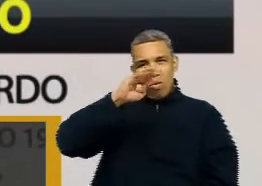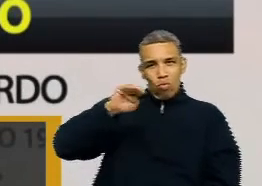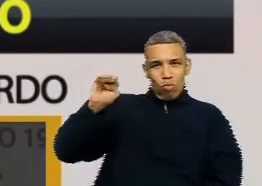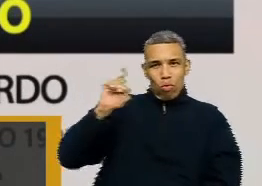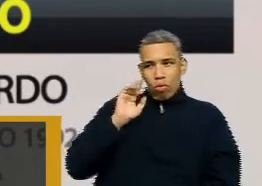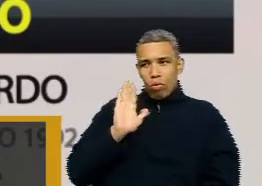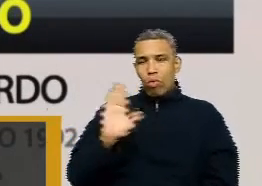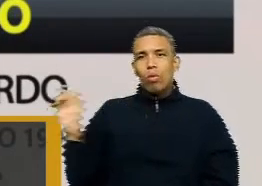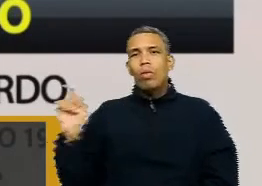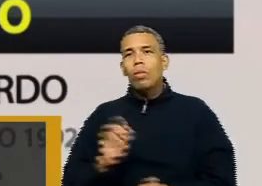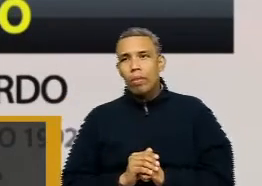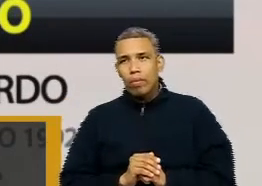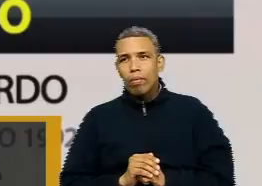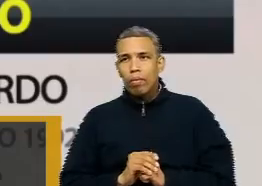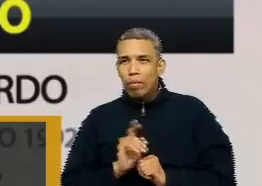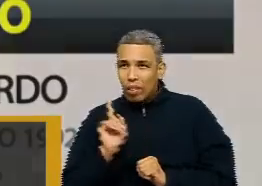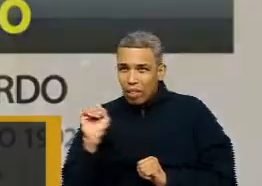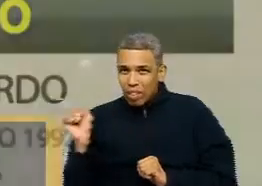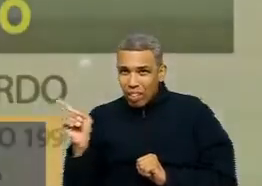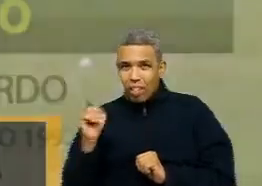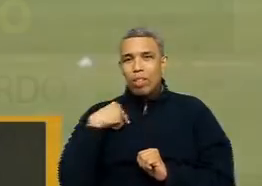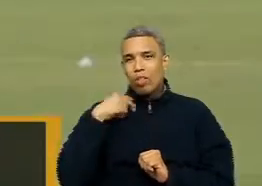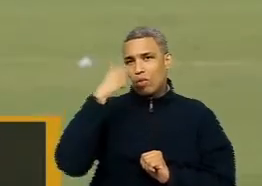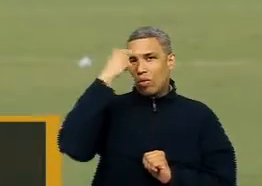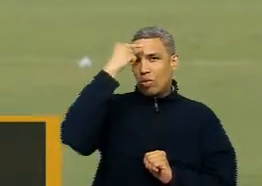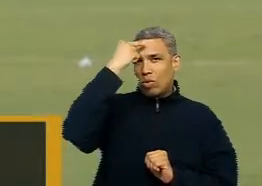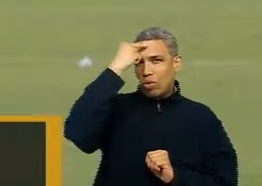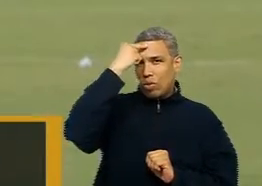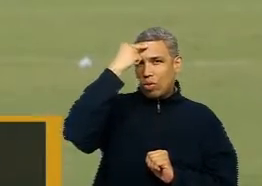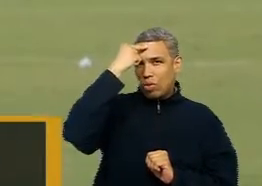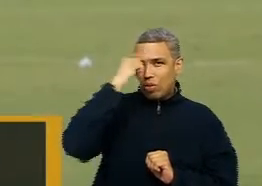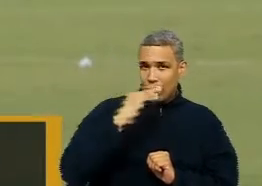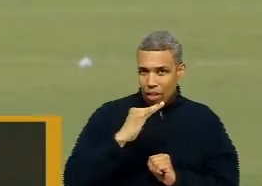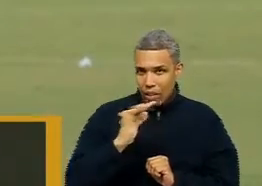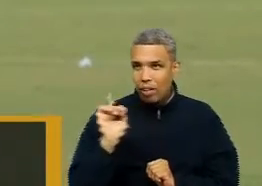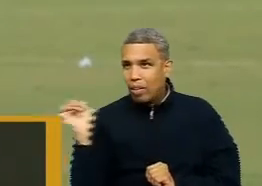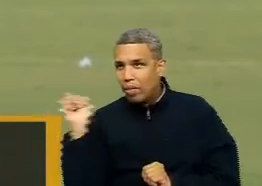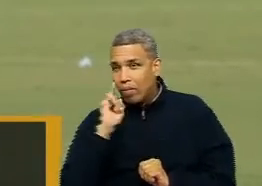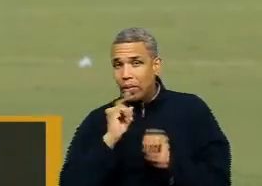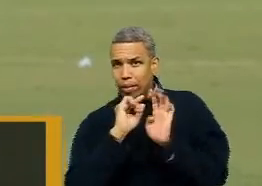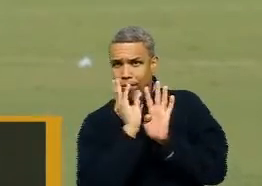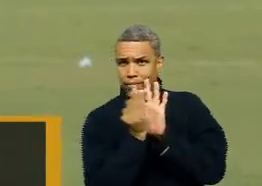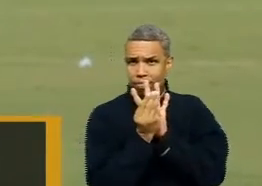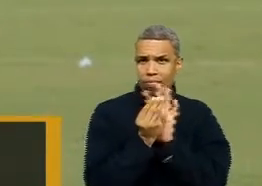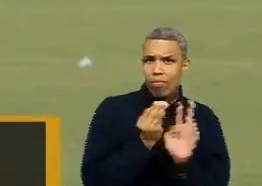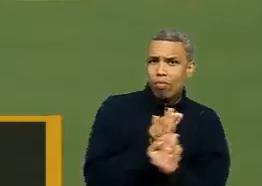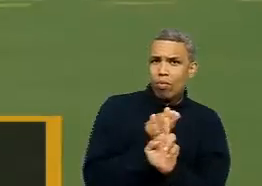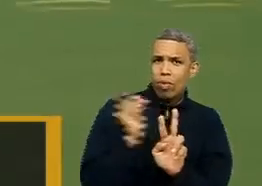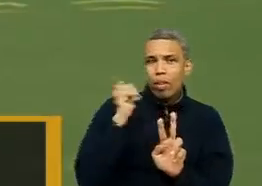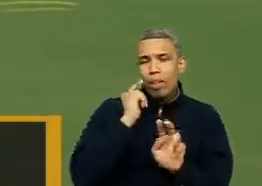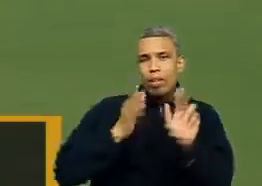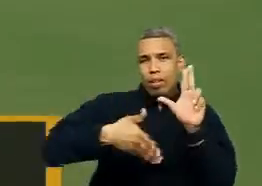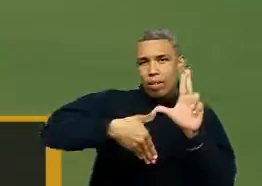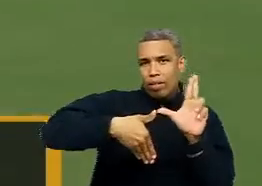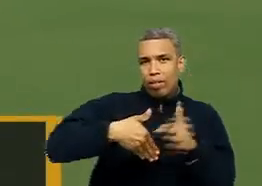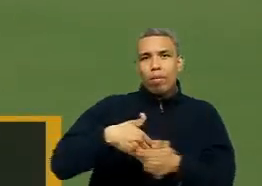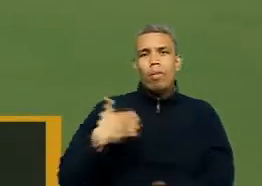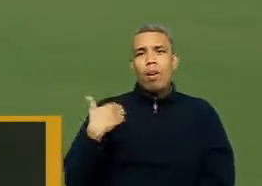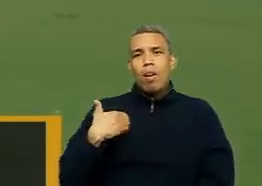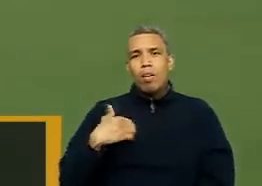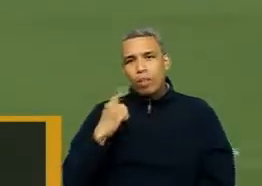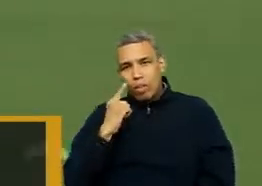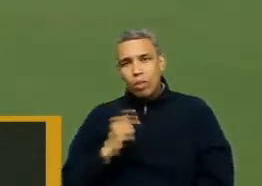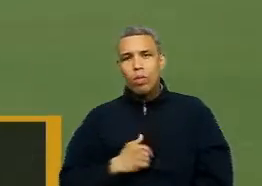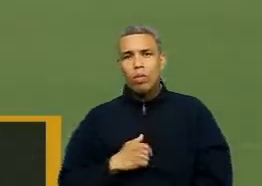extremo izquierdo, 24 años, de Cartagena; y Mauro Sergio Bustamante, delantero, 25 años, de Santa Fe de Argentina. El defensa central Pedro